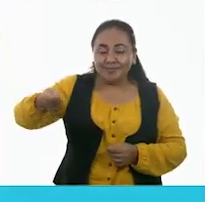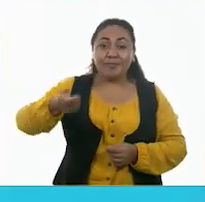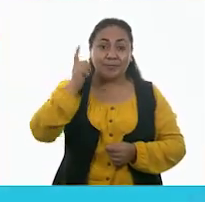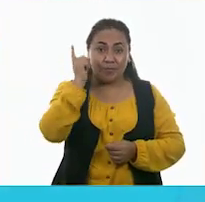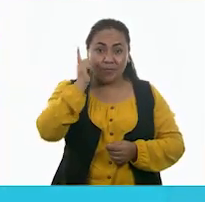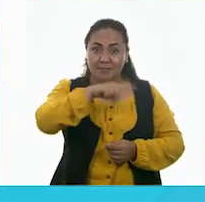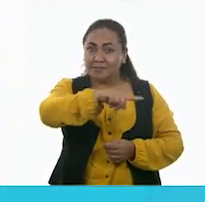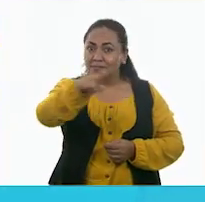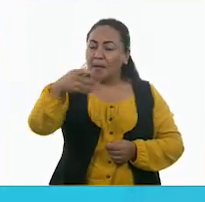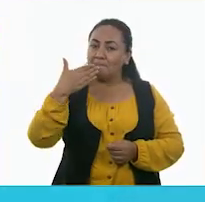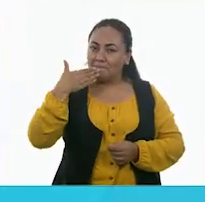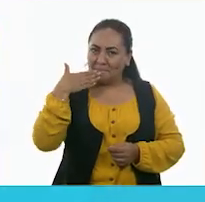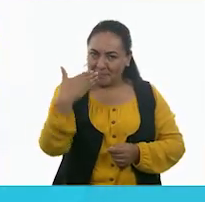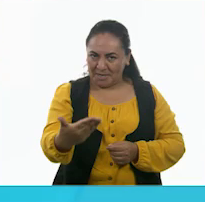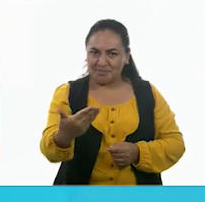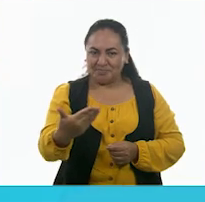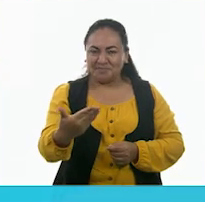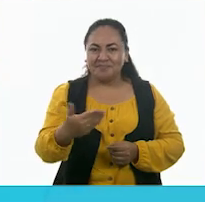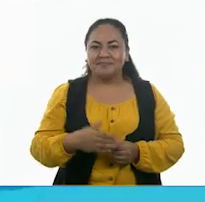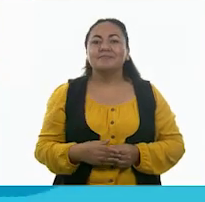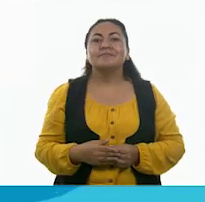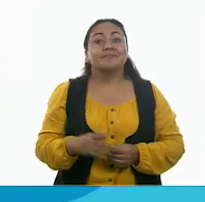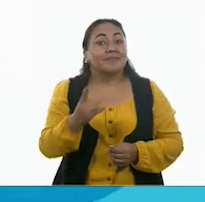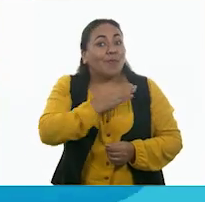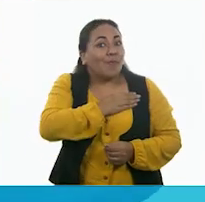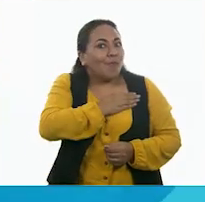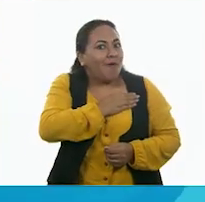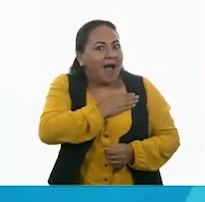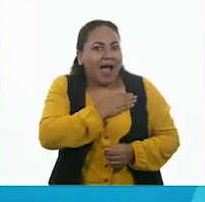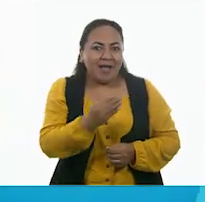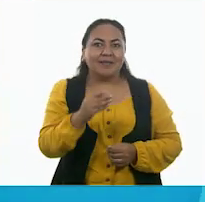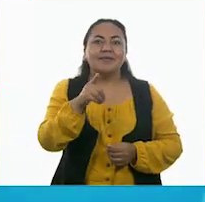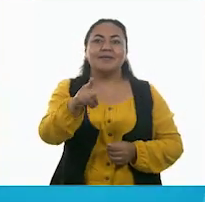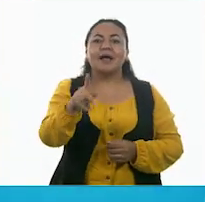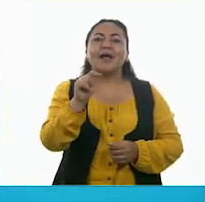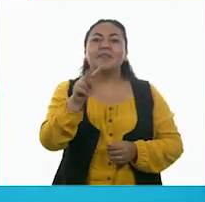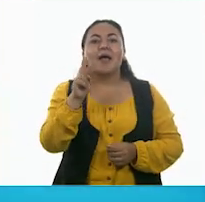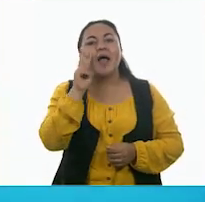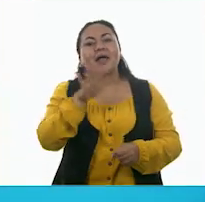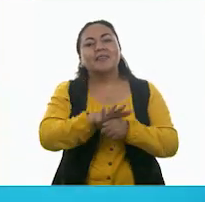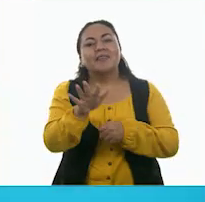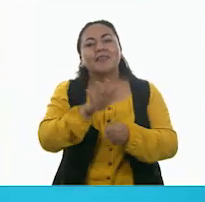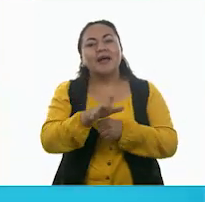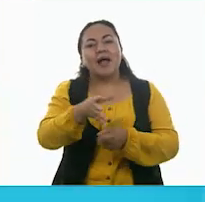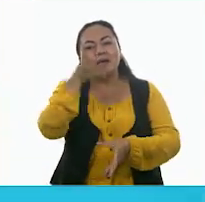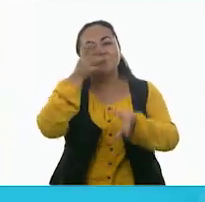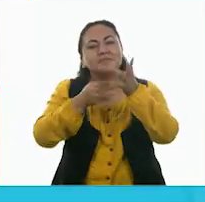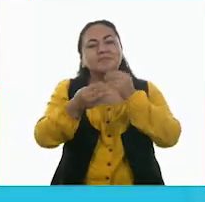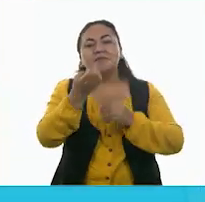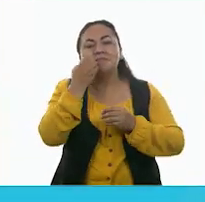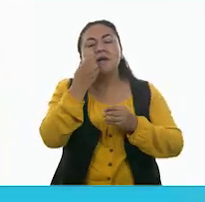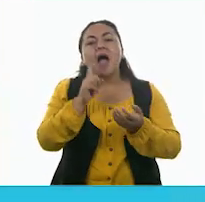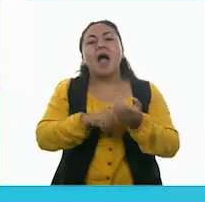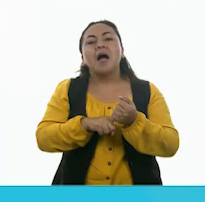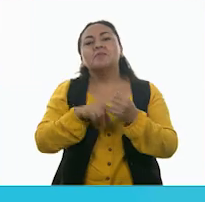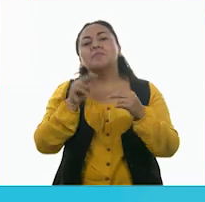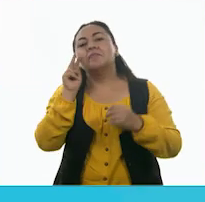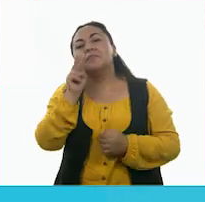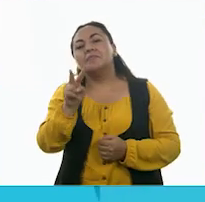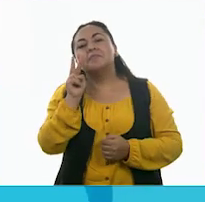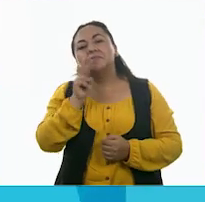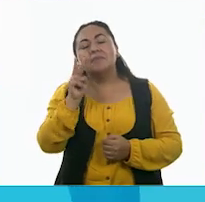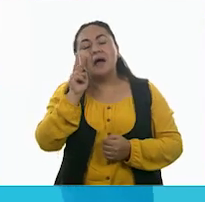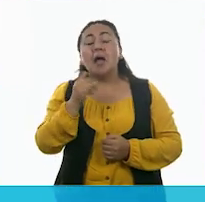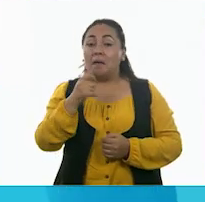Espero que estén muy bien. ¡Qué bueno que vemos la escuela en la tele y seguir aprendiendo a la distancia! Y al